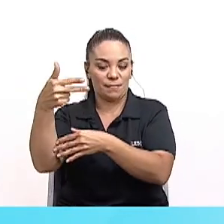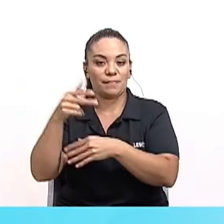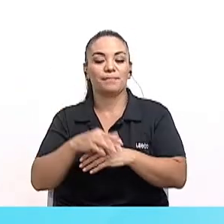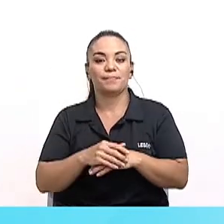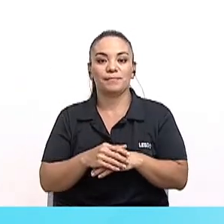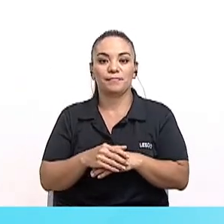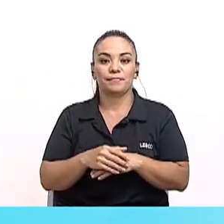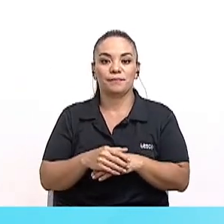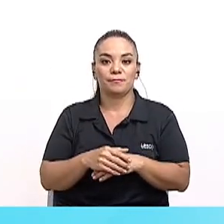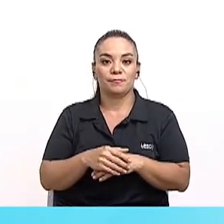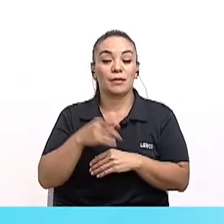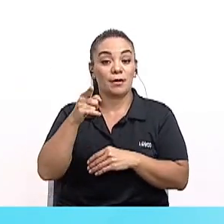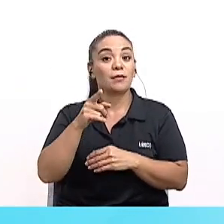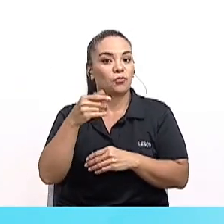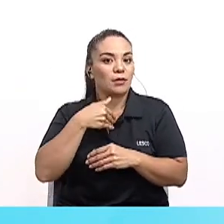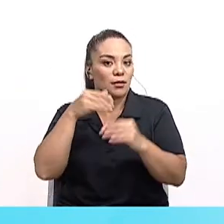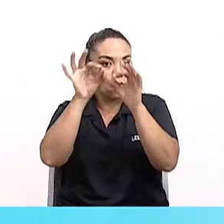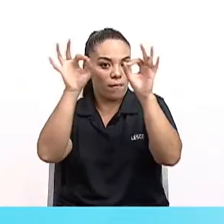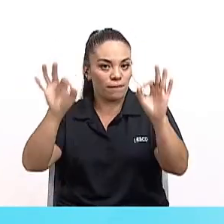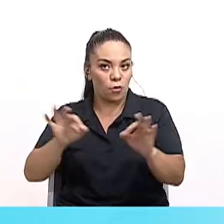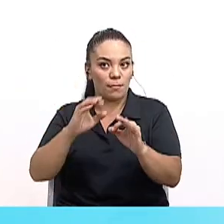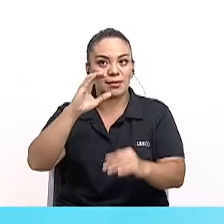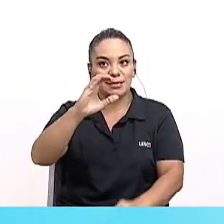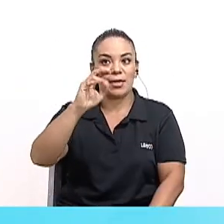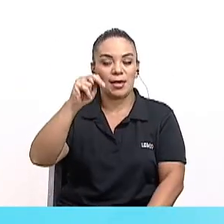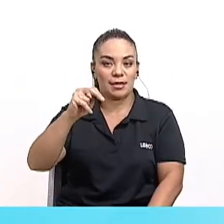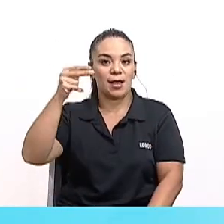una fórmula que es